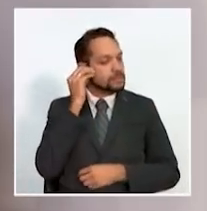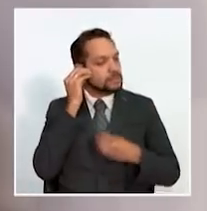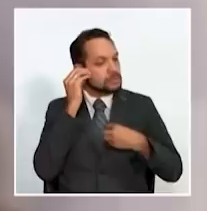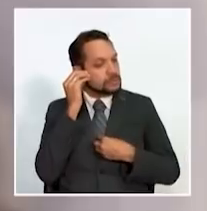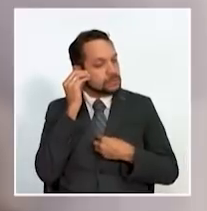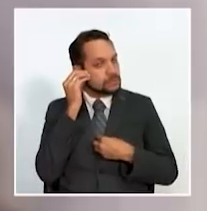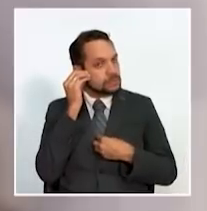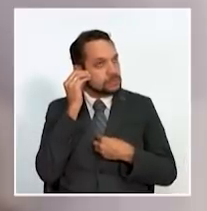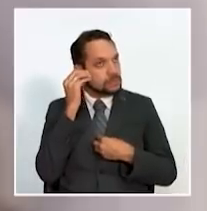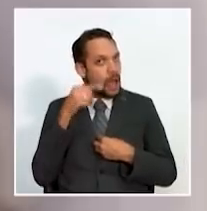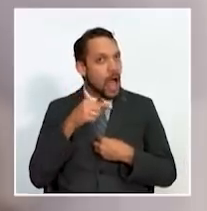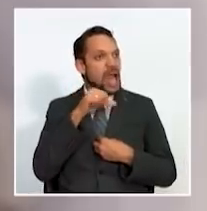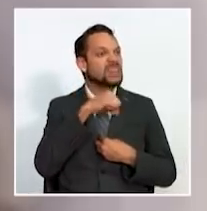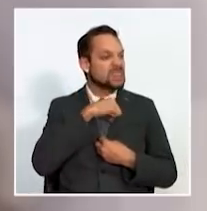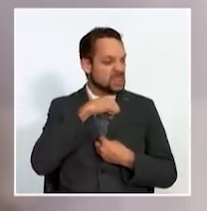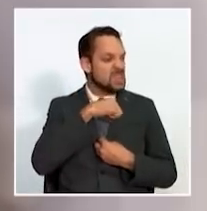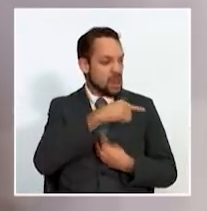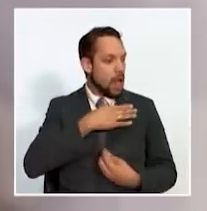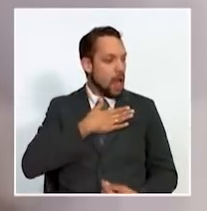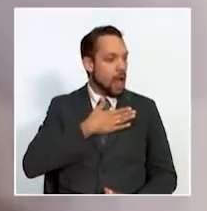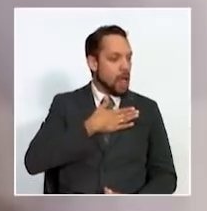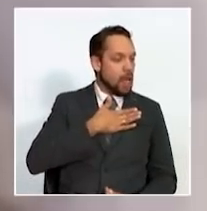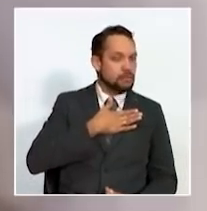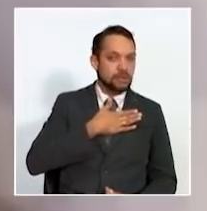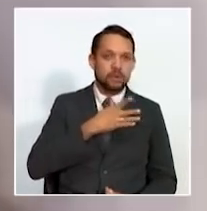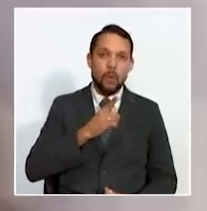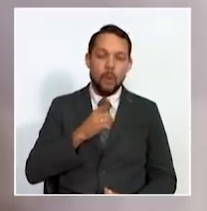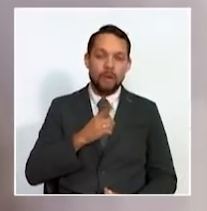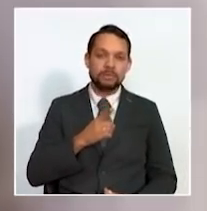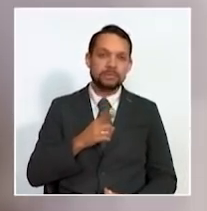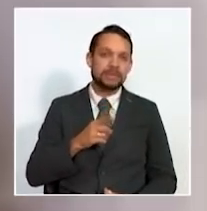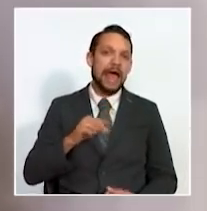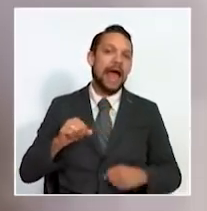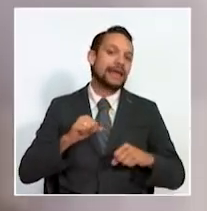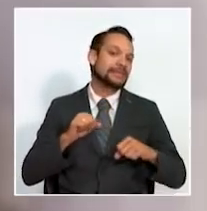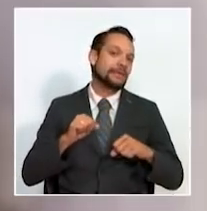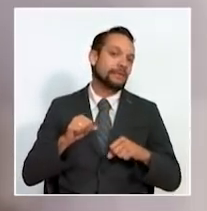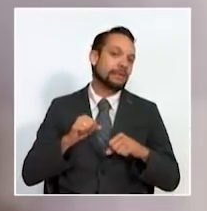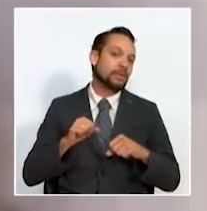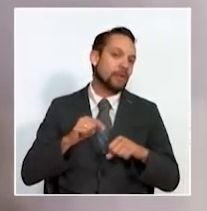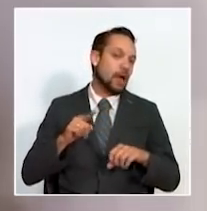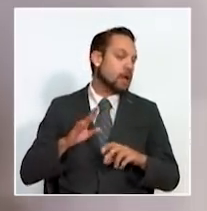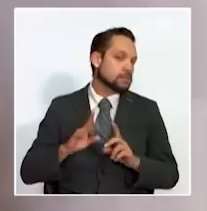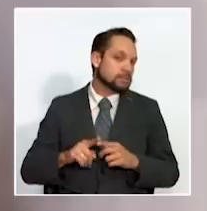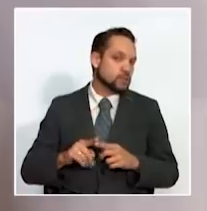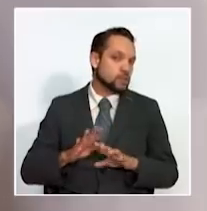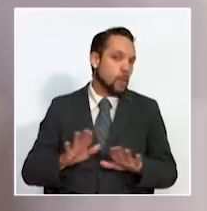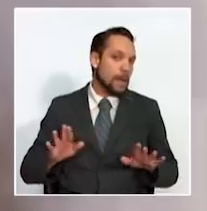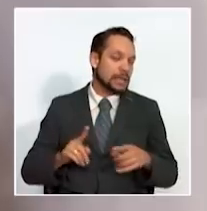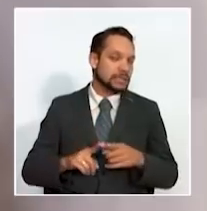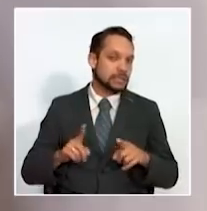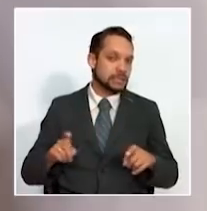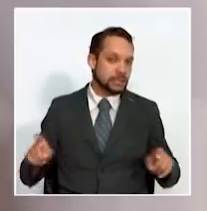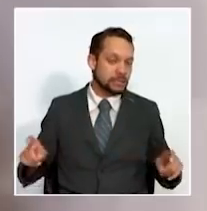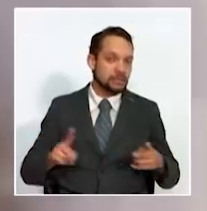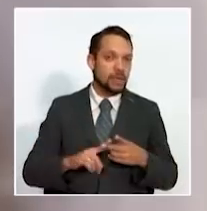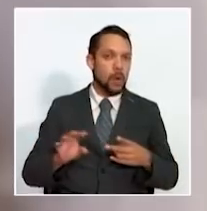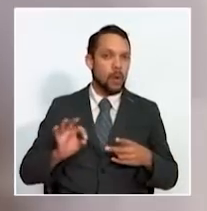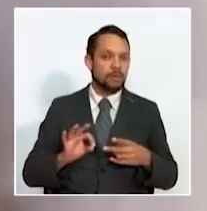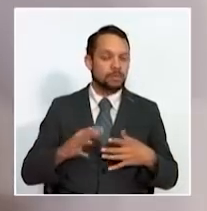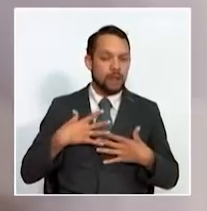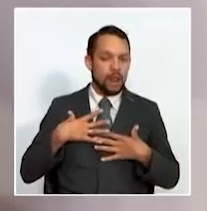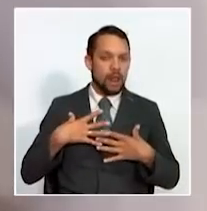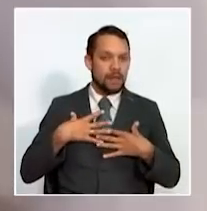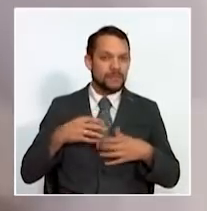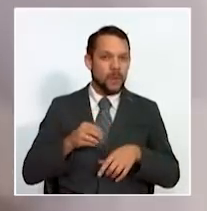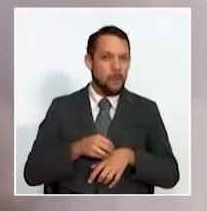una hiperreactividad bronquial en vez de un asma. Podemos tener otro tipo de patología asociada a una bronquitis, una bronquiolitis,